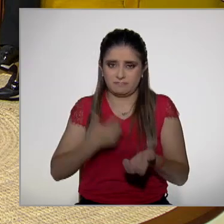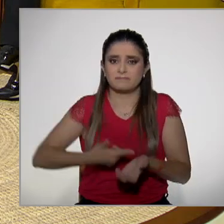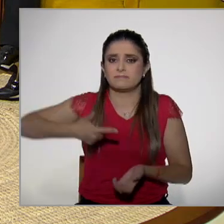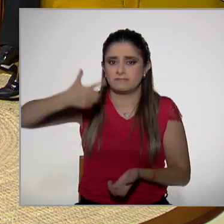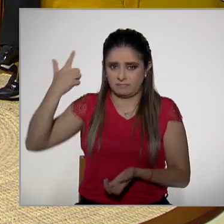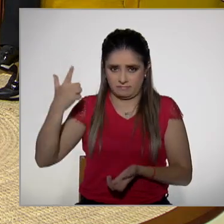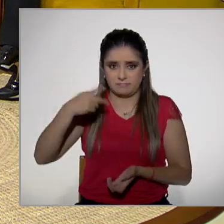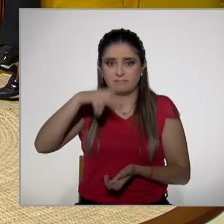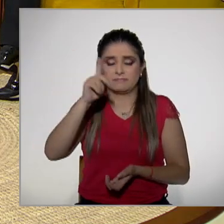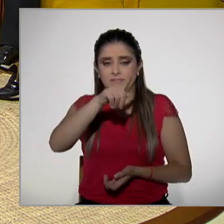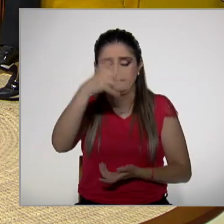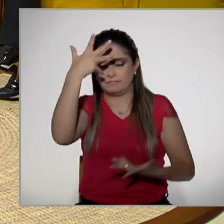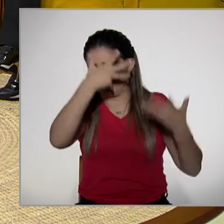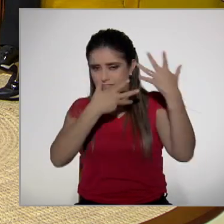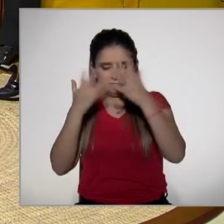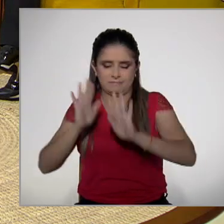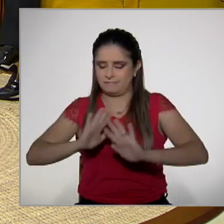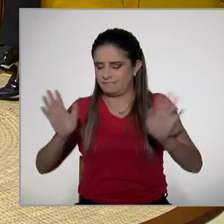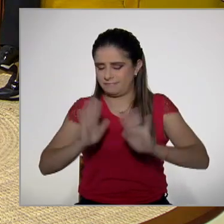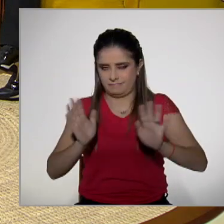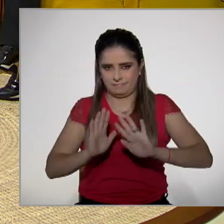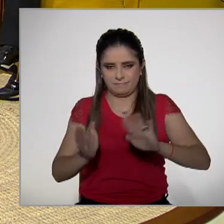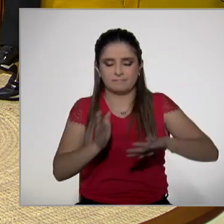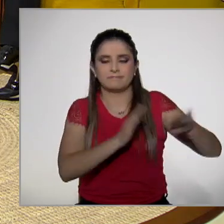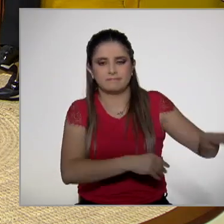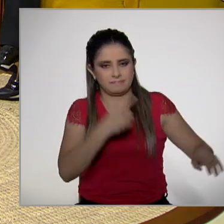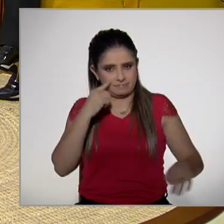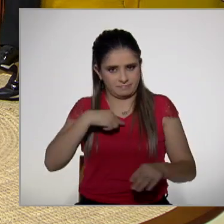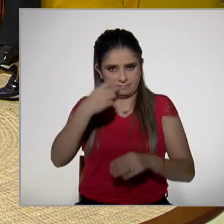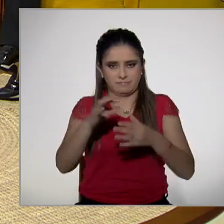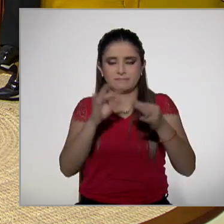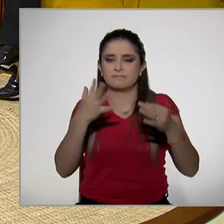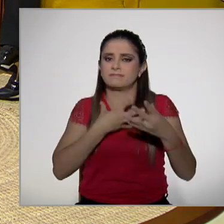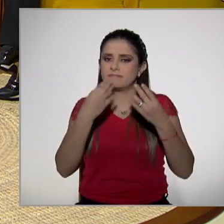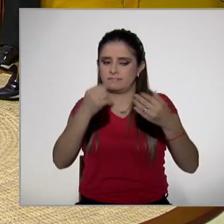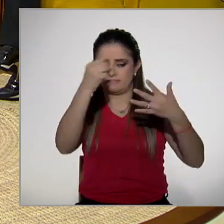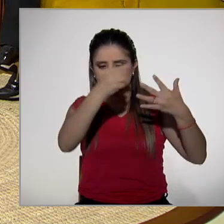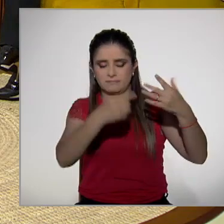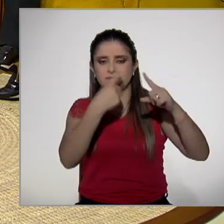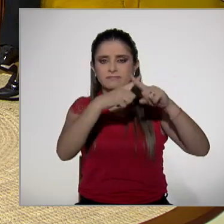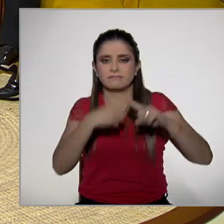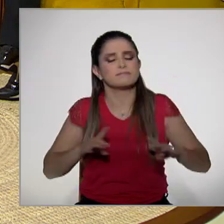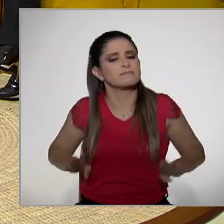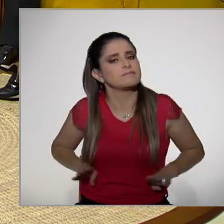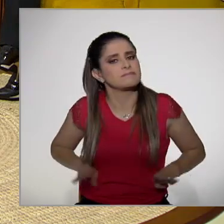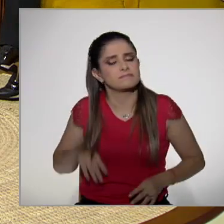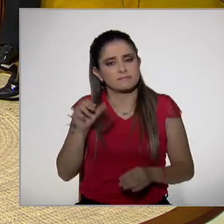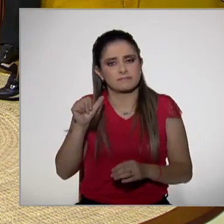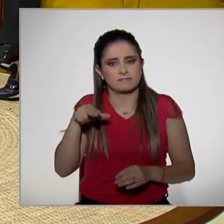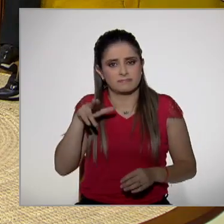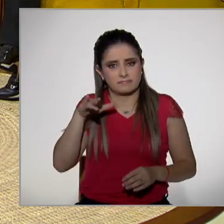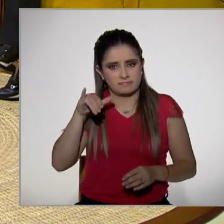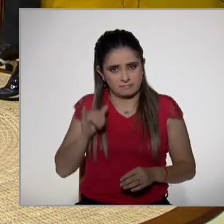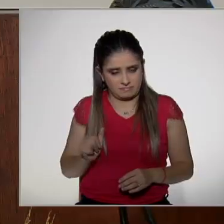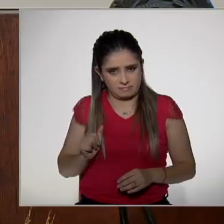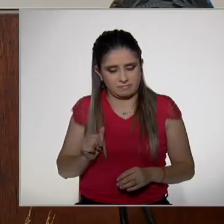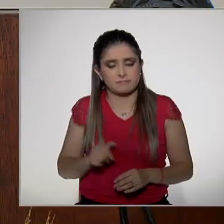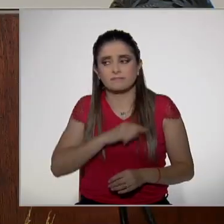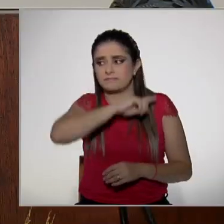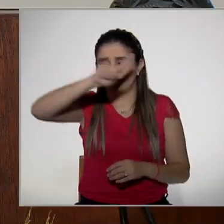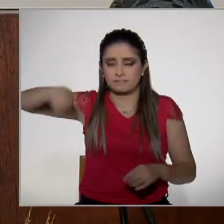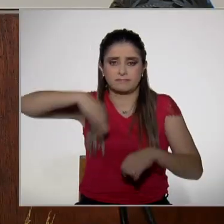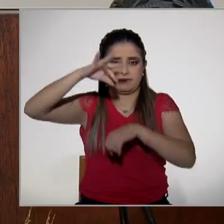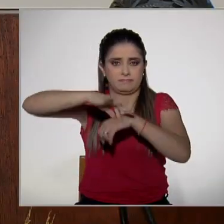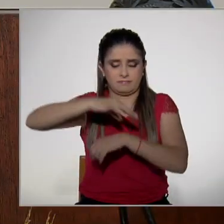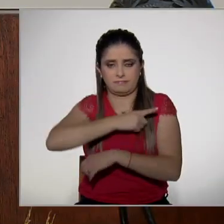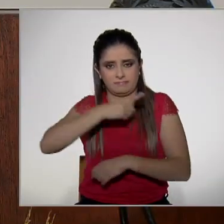ustedes no los queremos confundir aquí en el programa ya les dijimos que hay muchos tipos de anemia y los especialistas digo todos los médicos tenemos que